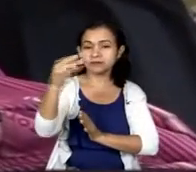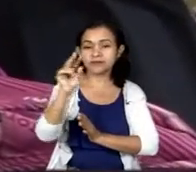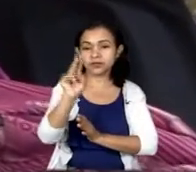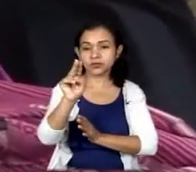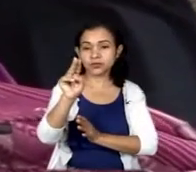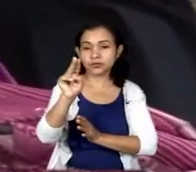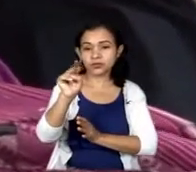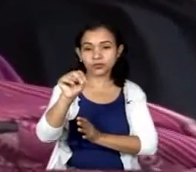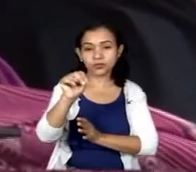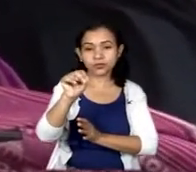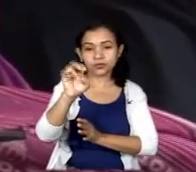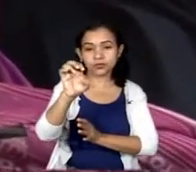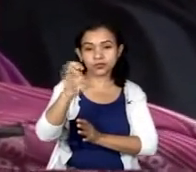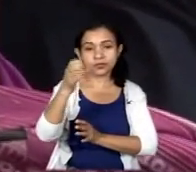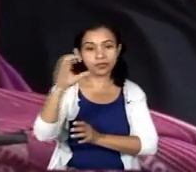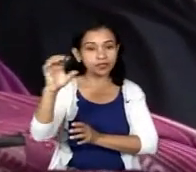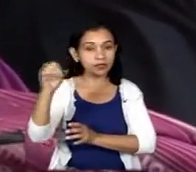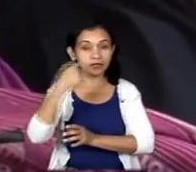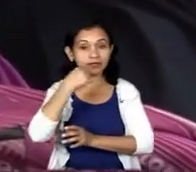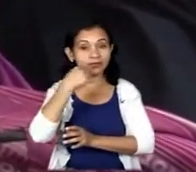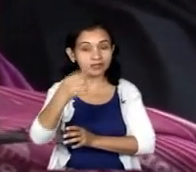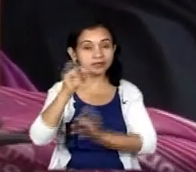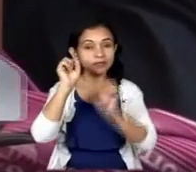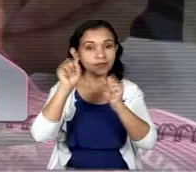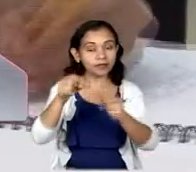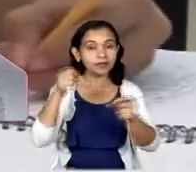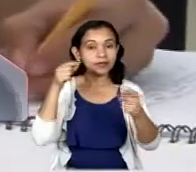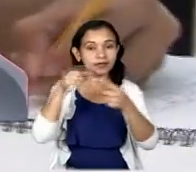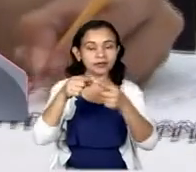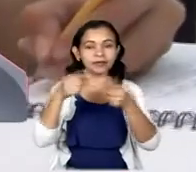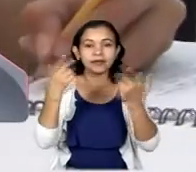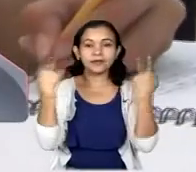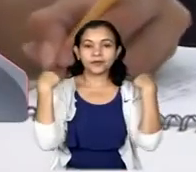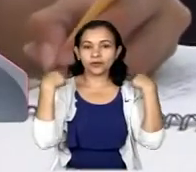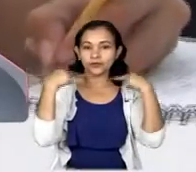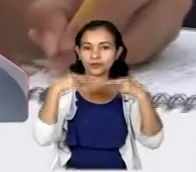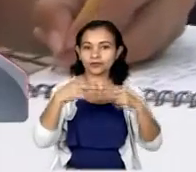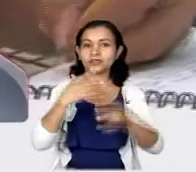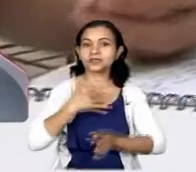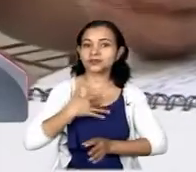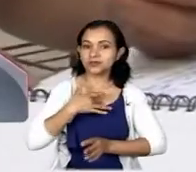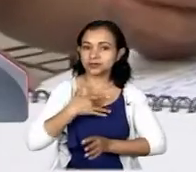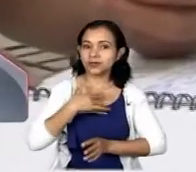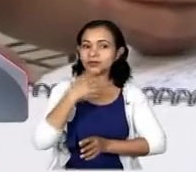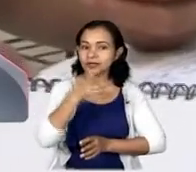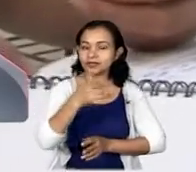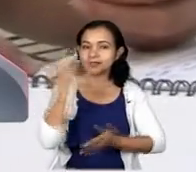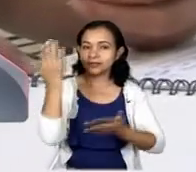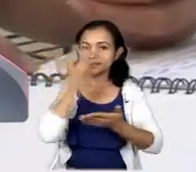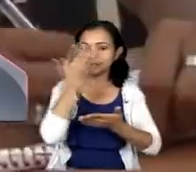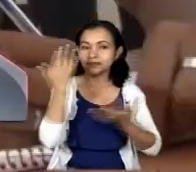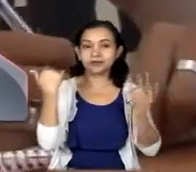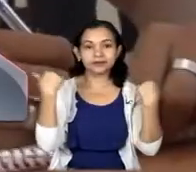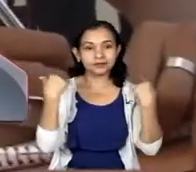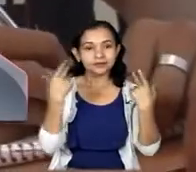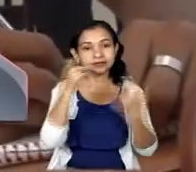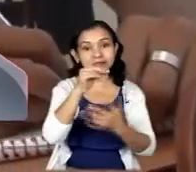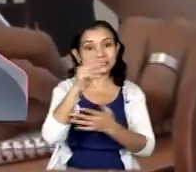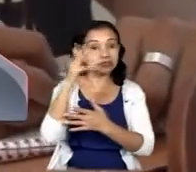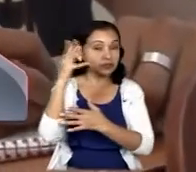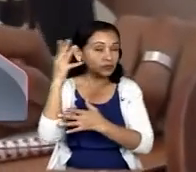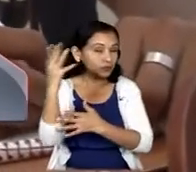que son para poder alcanzar eso se necesitan de los docentes, y se necesitan unos